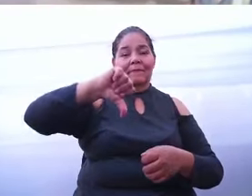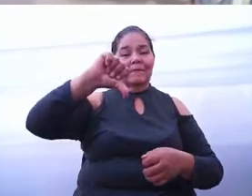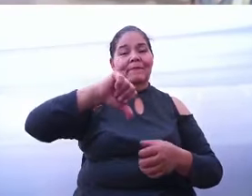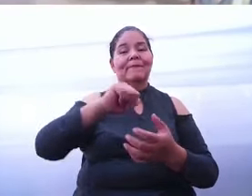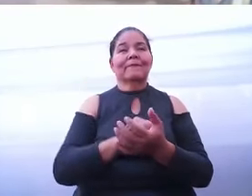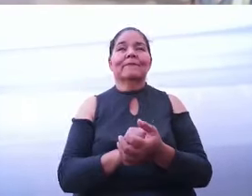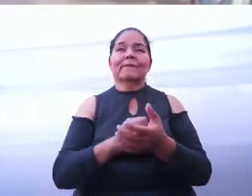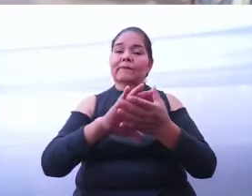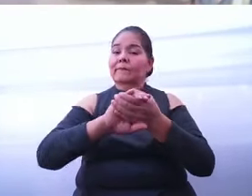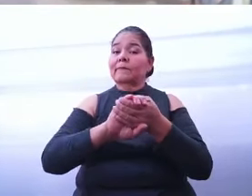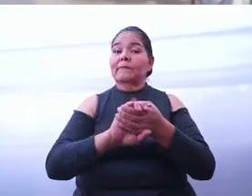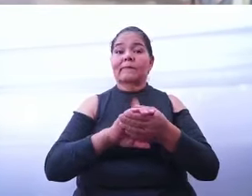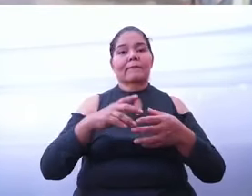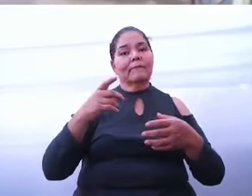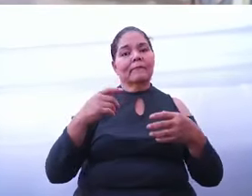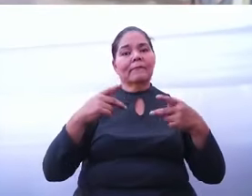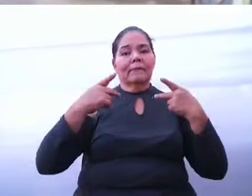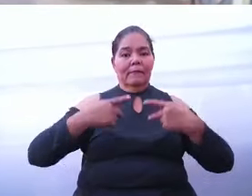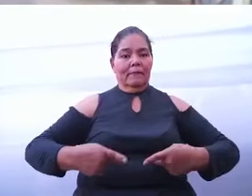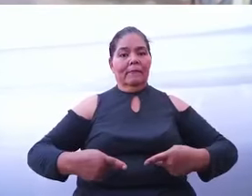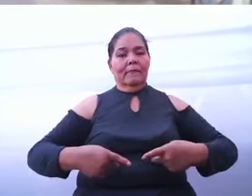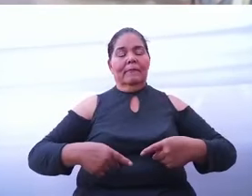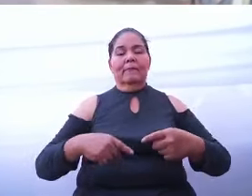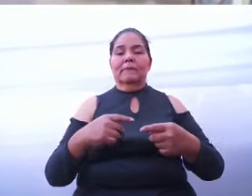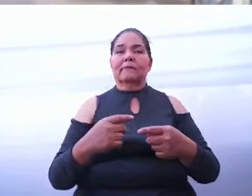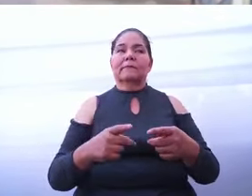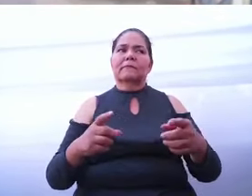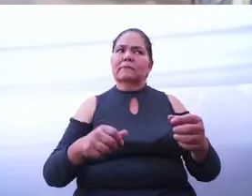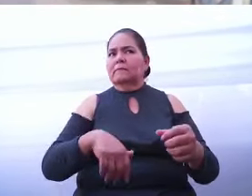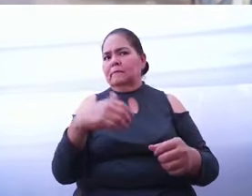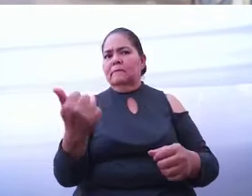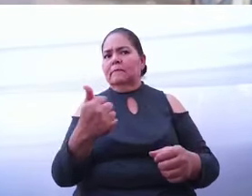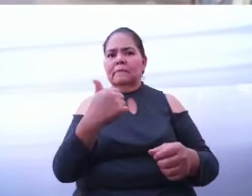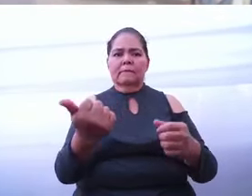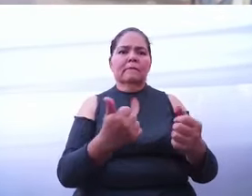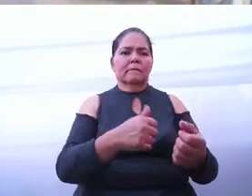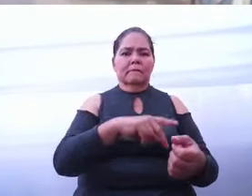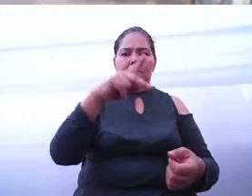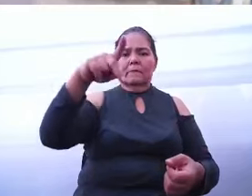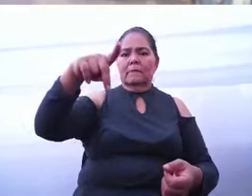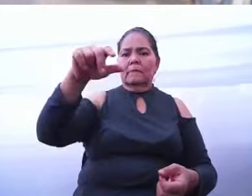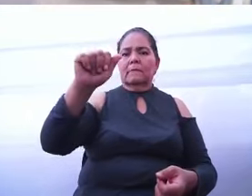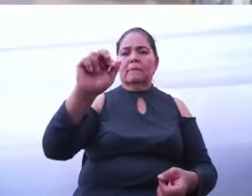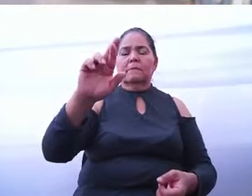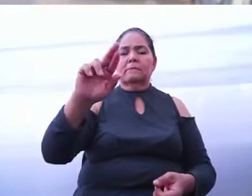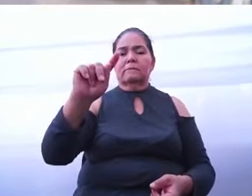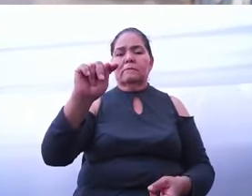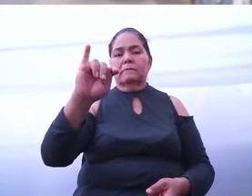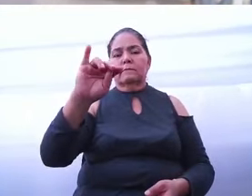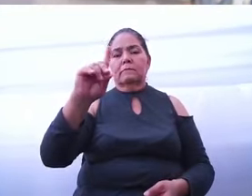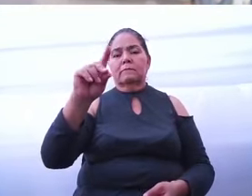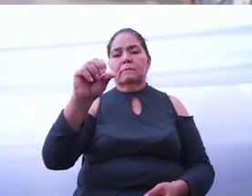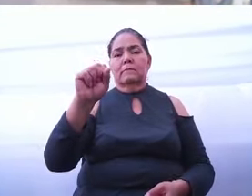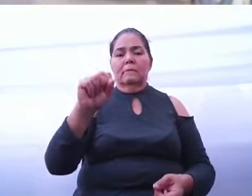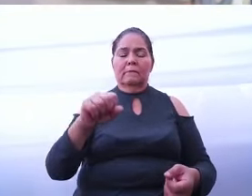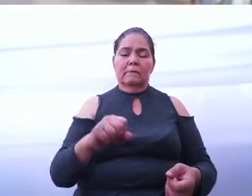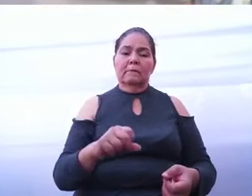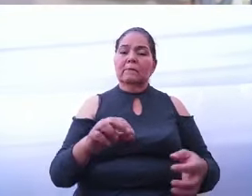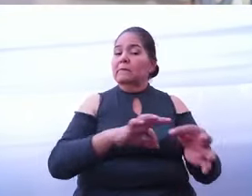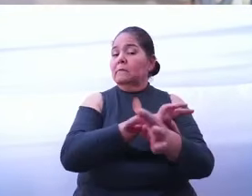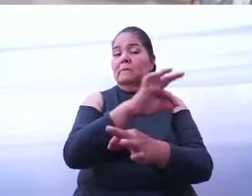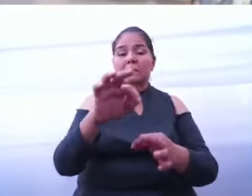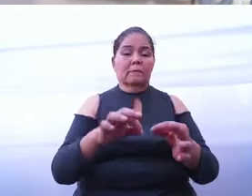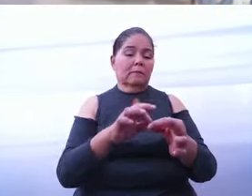Saludo a los dirigentes de los partidos políticos que el día de hoy nos acompañan. Y sobre todo, quiero saludar a las y